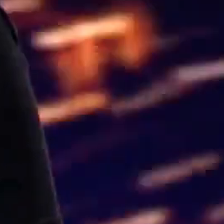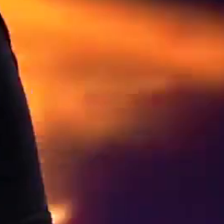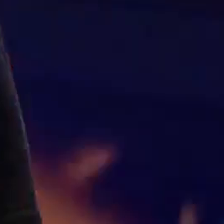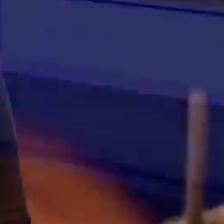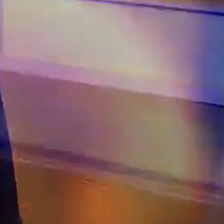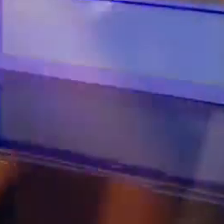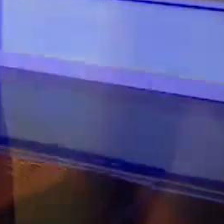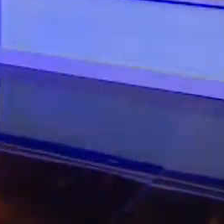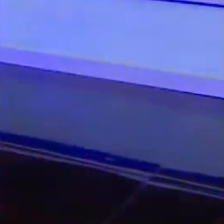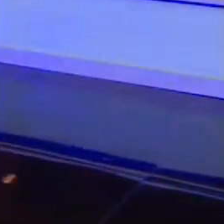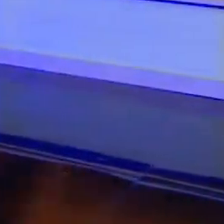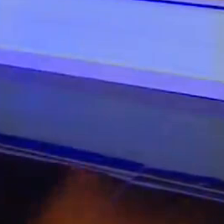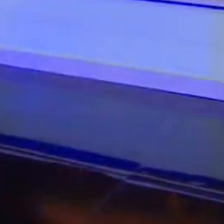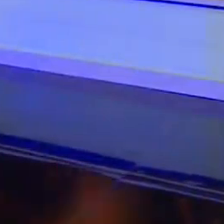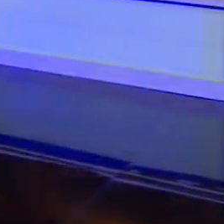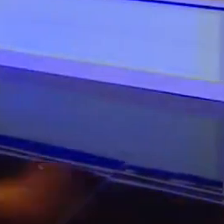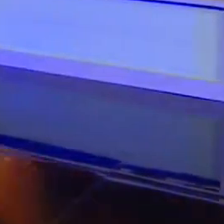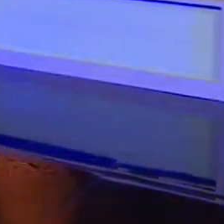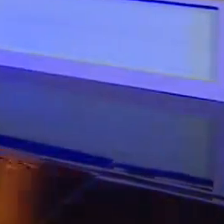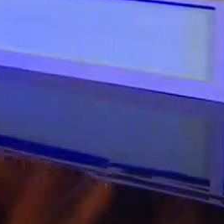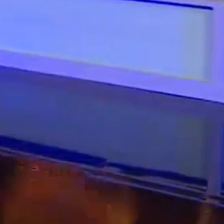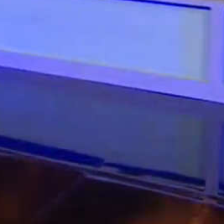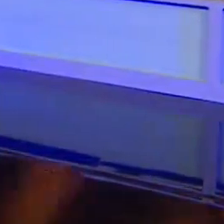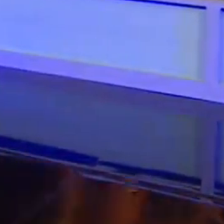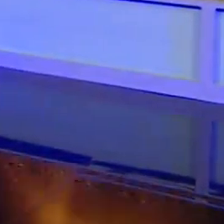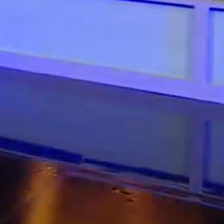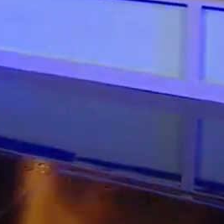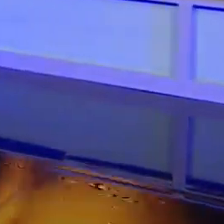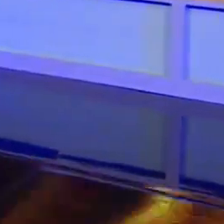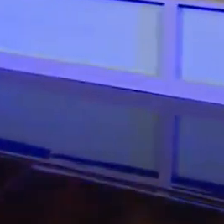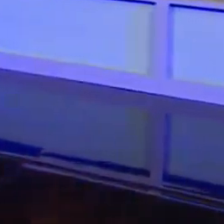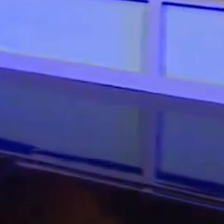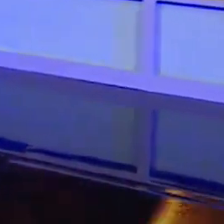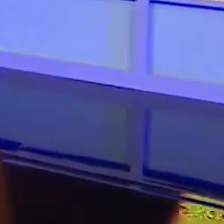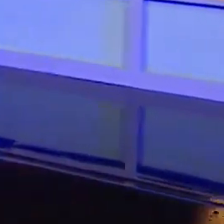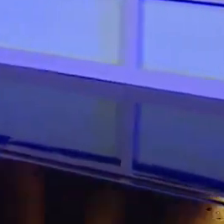de la ciudad que se invierte,